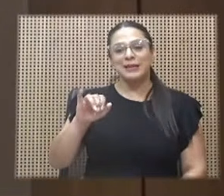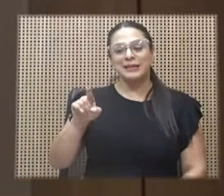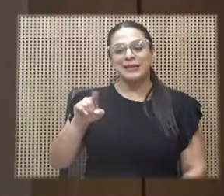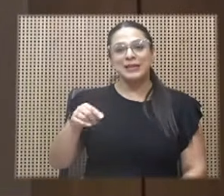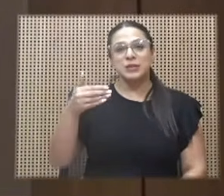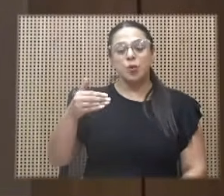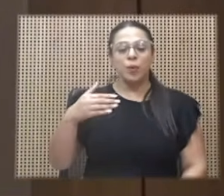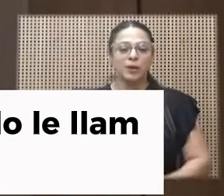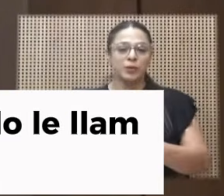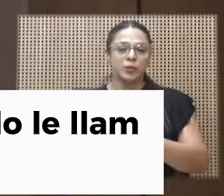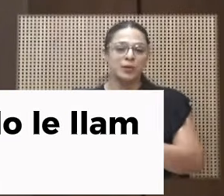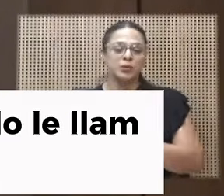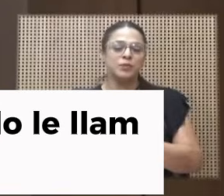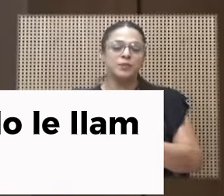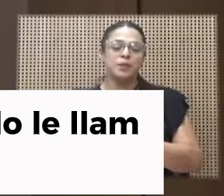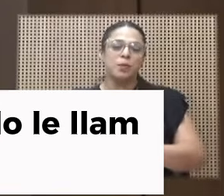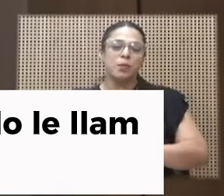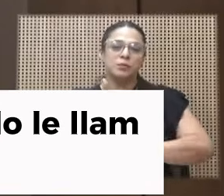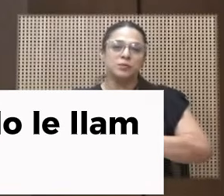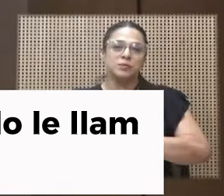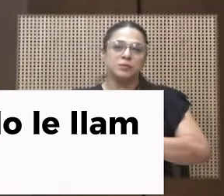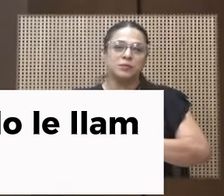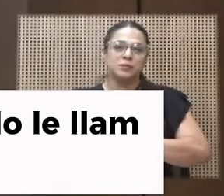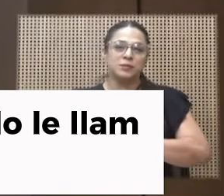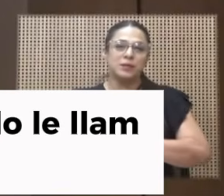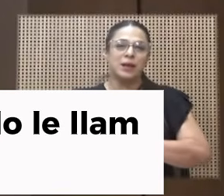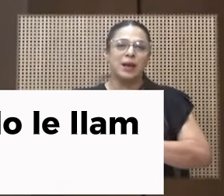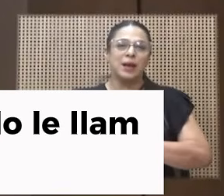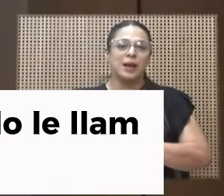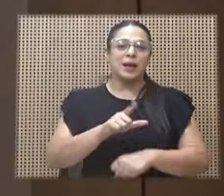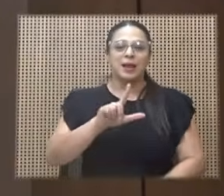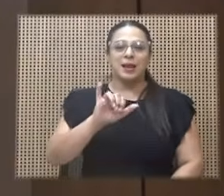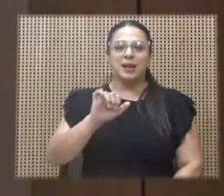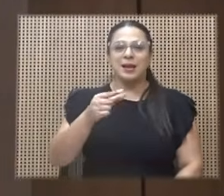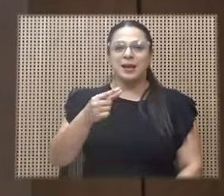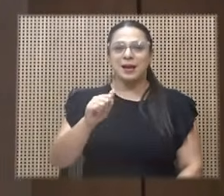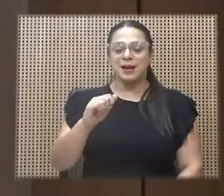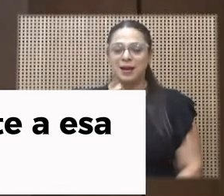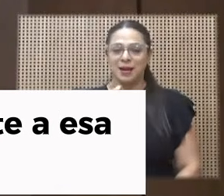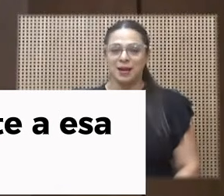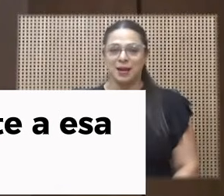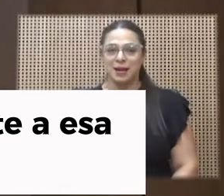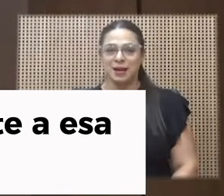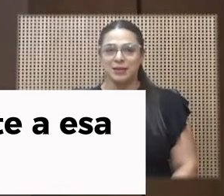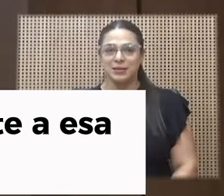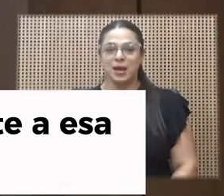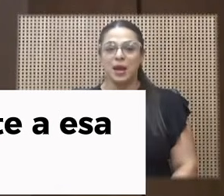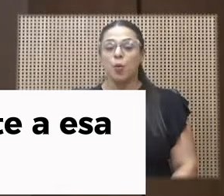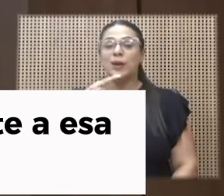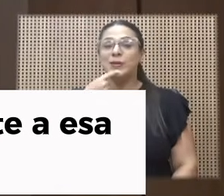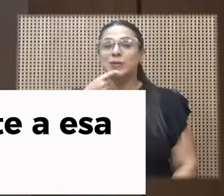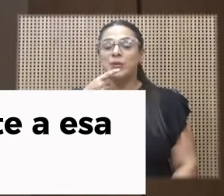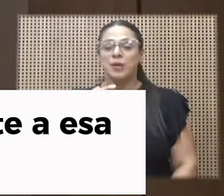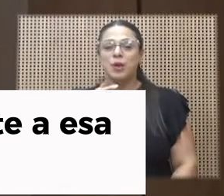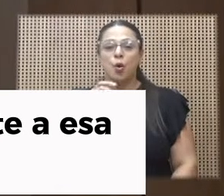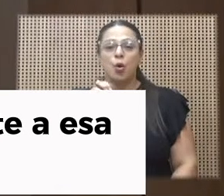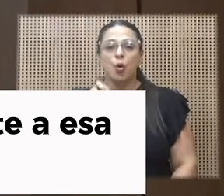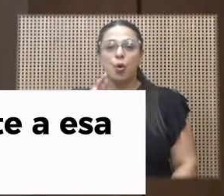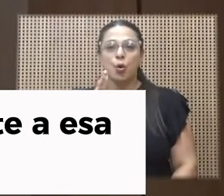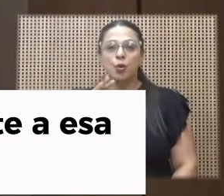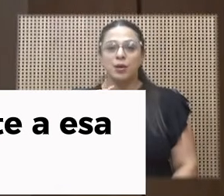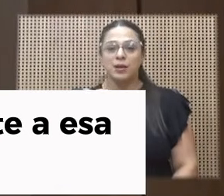bien lo denominó don José María, cuando le llamó ornitorrincos jurídicos, se